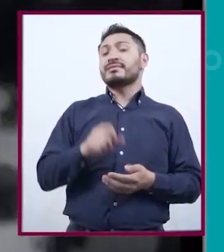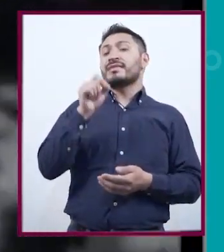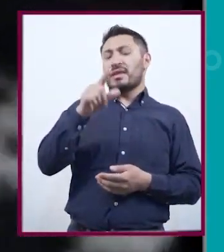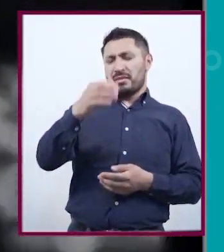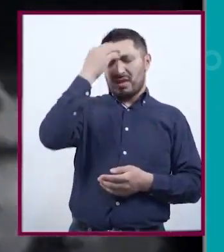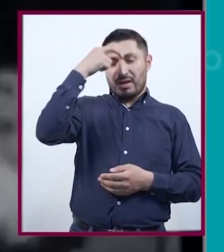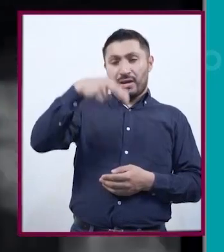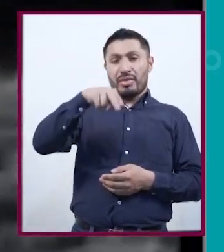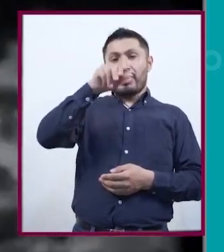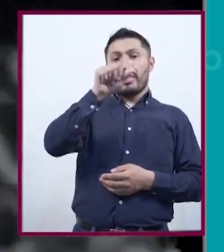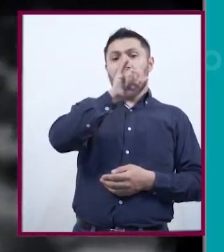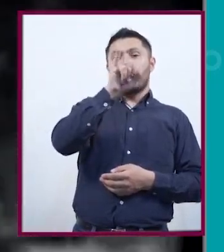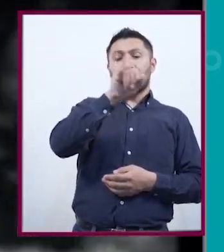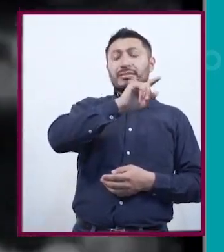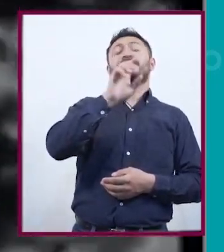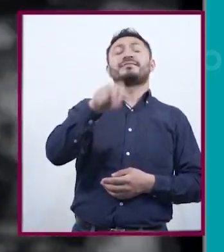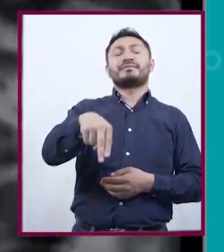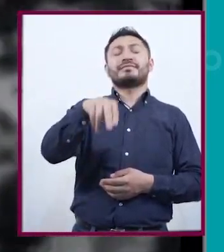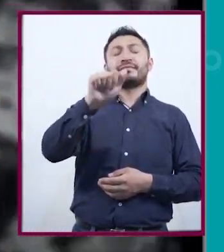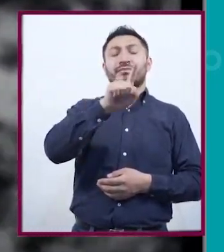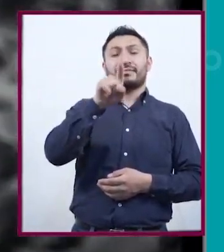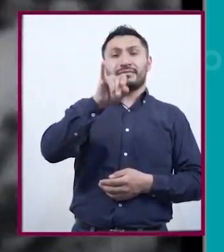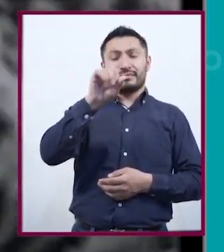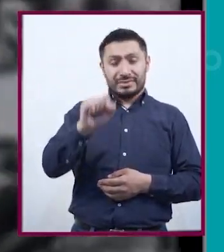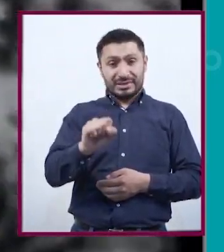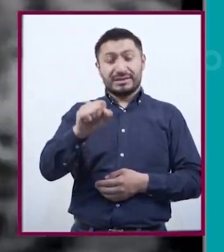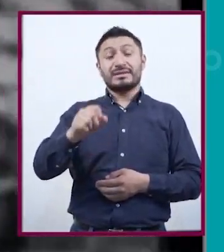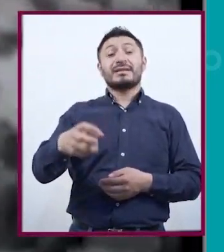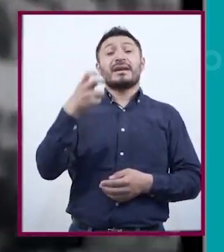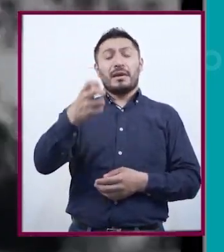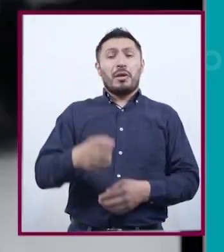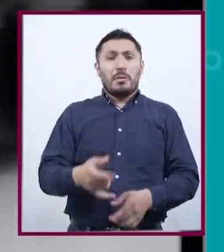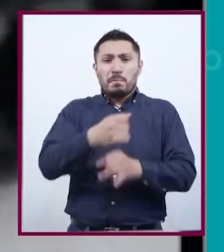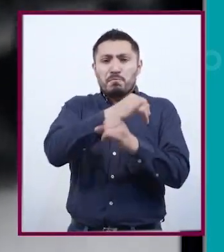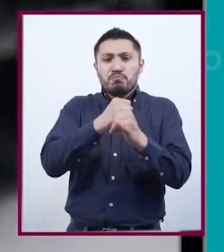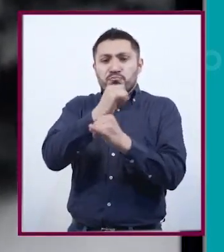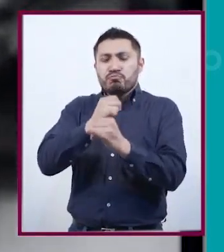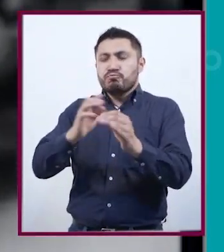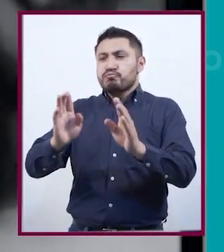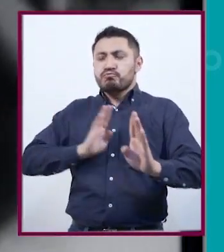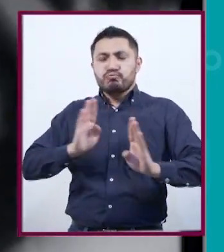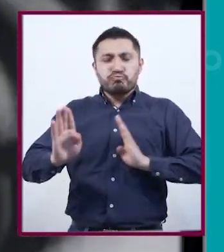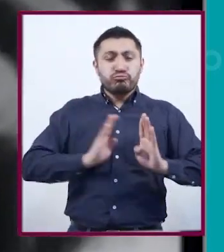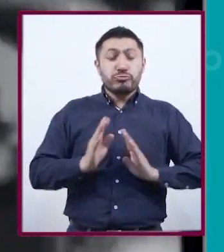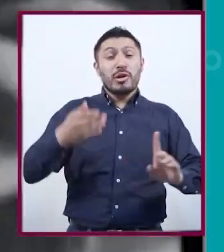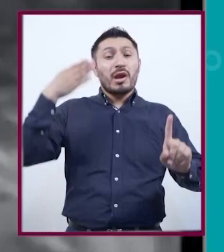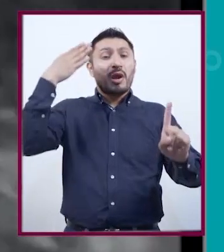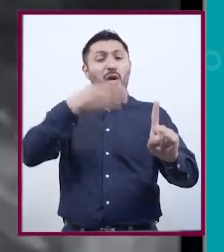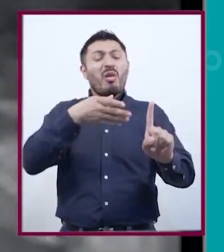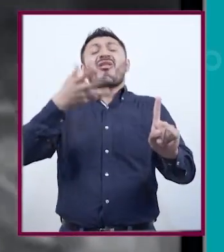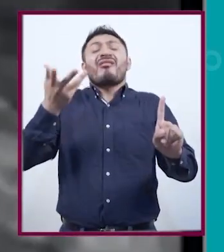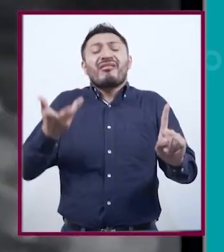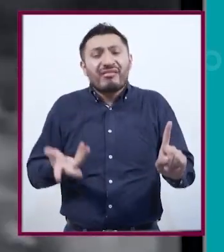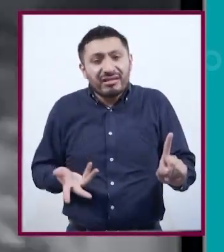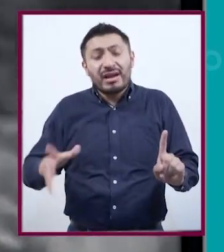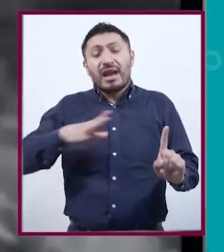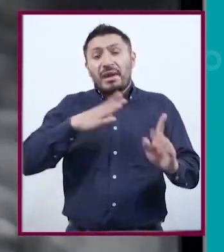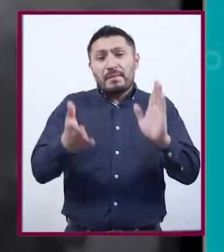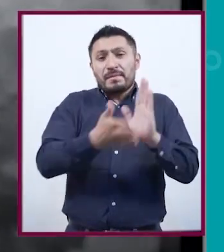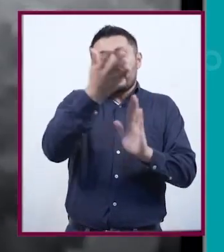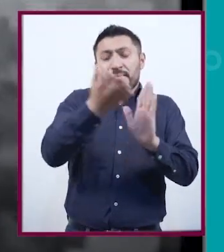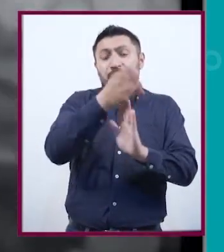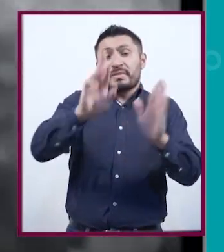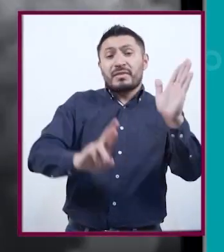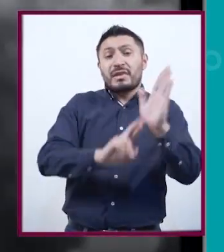gobierno. También conocido como nazis, es el rearme y la investigación militar. Entre los objetivos